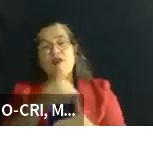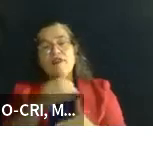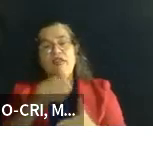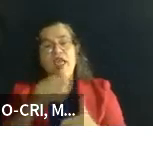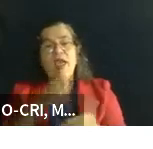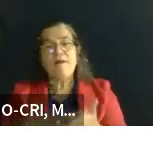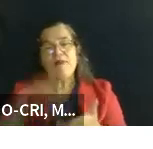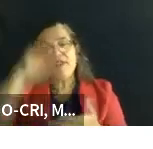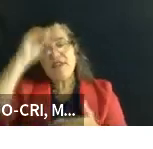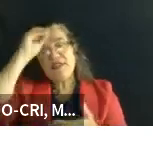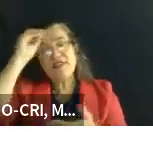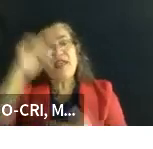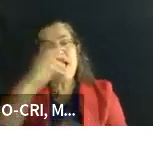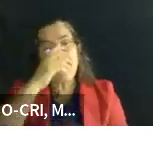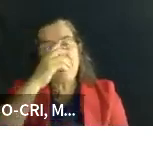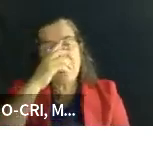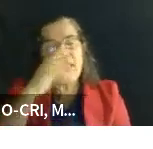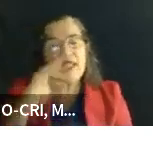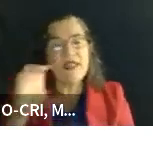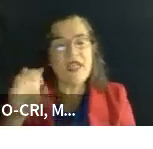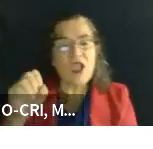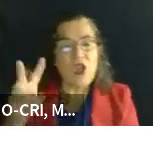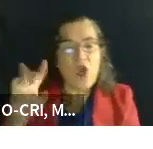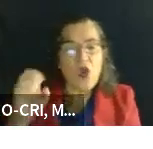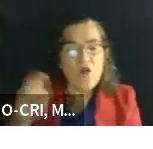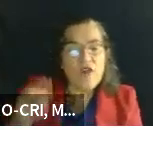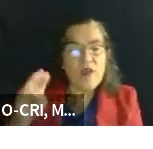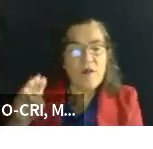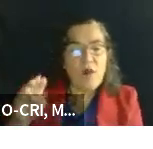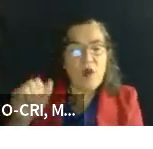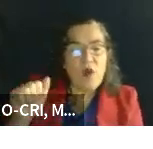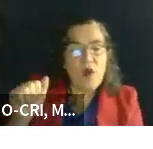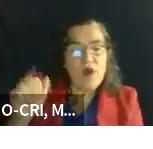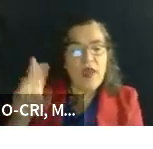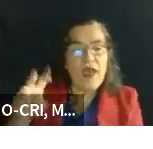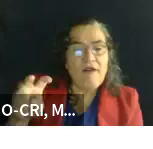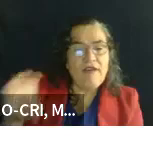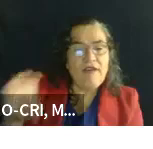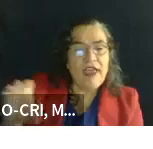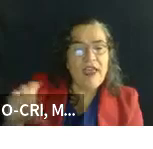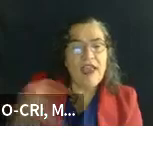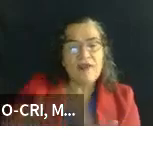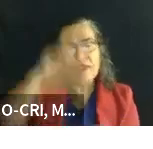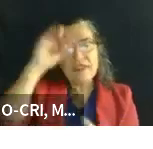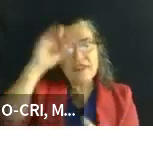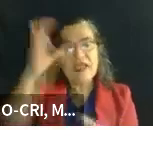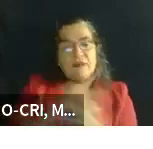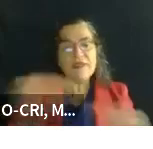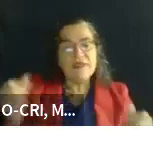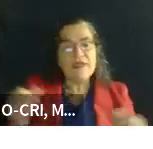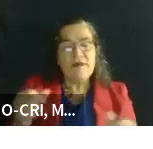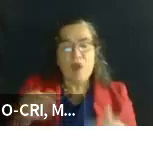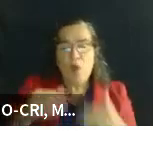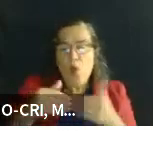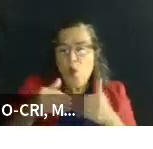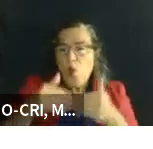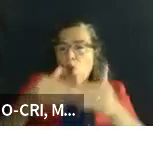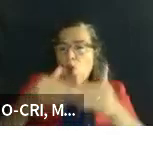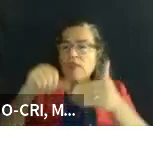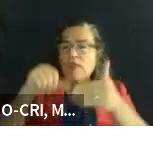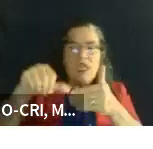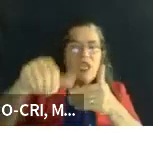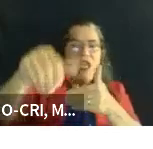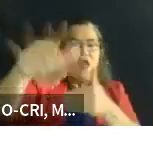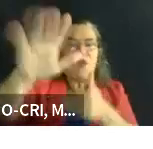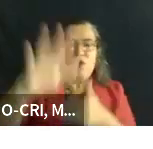lo han leído, de Cowie Moravec, que plantean esta idea de un continuum que se prolonga a lo largo de toda la vida y que puede ocurrir en cualquier momento o lugar.